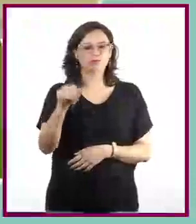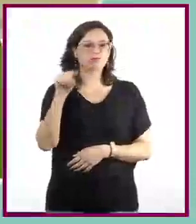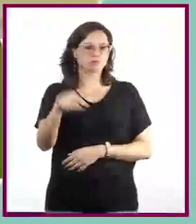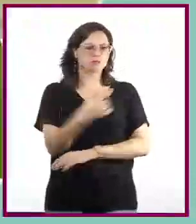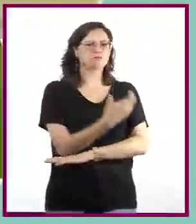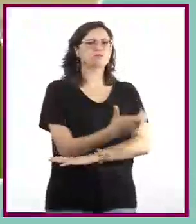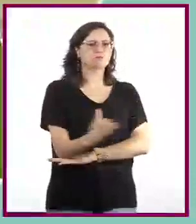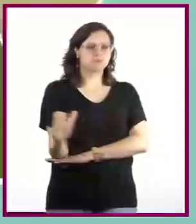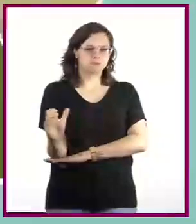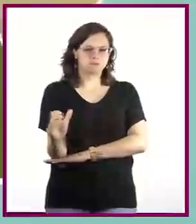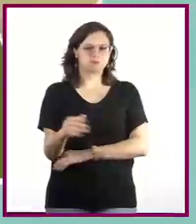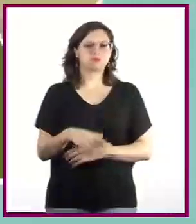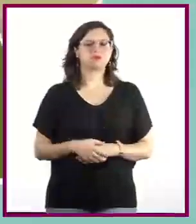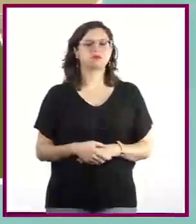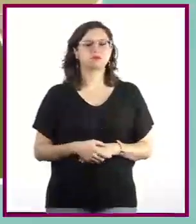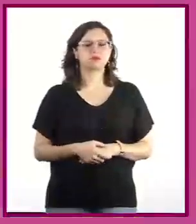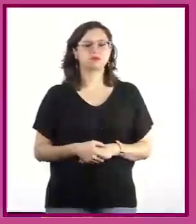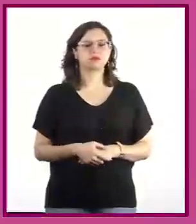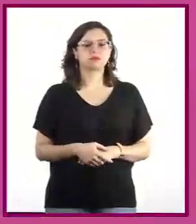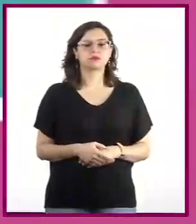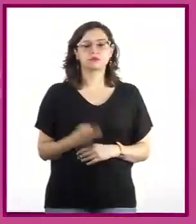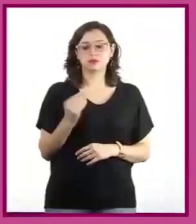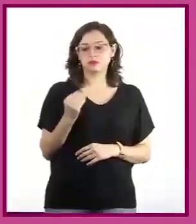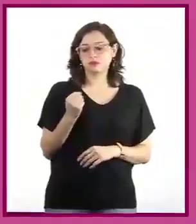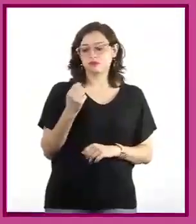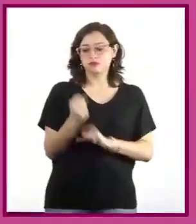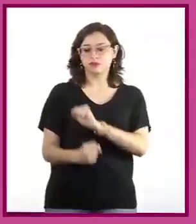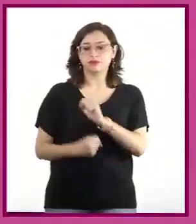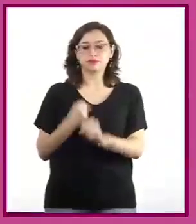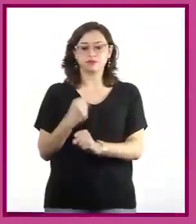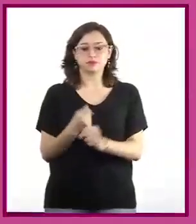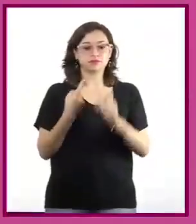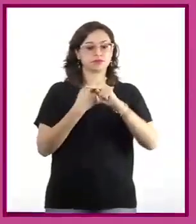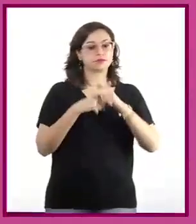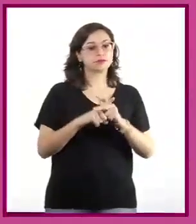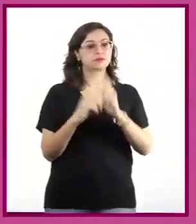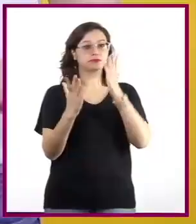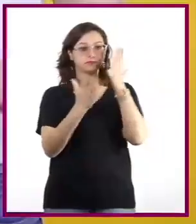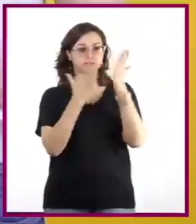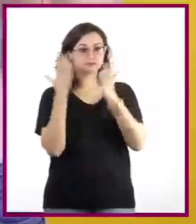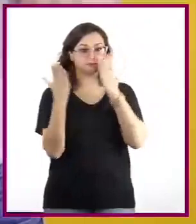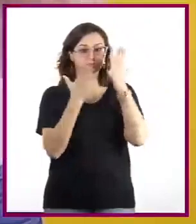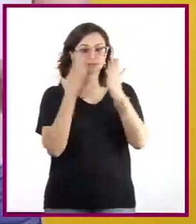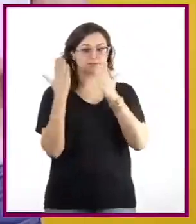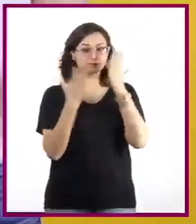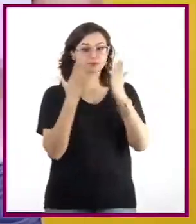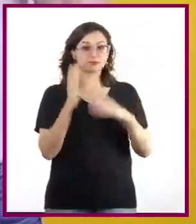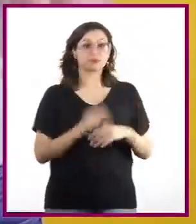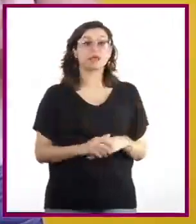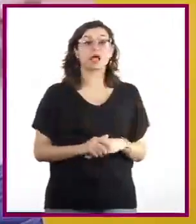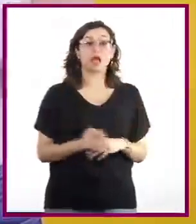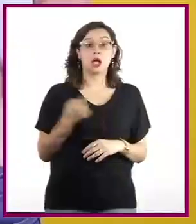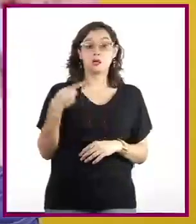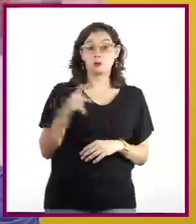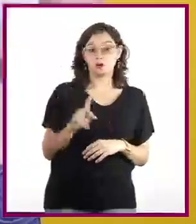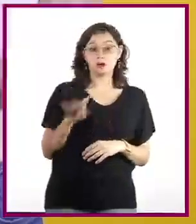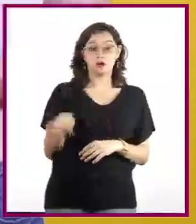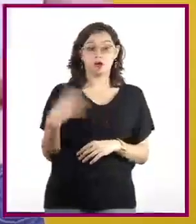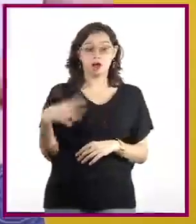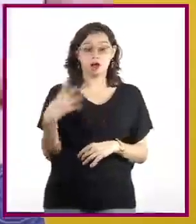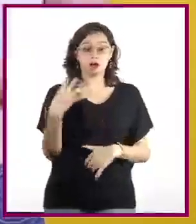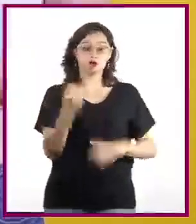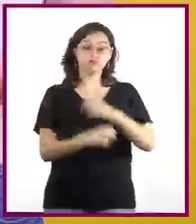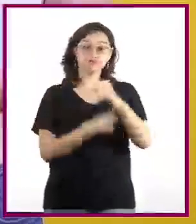campesino. A los 9 años, Miguel Hernández inició su formación escolar. Sin embargo, a los 14 años